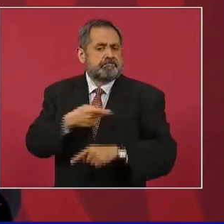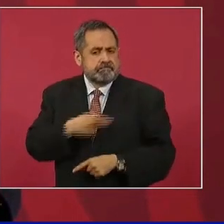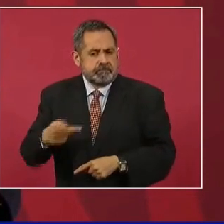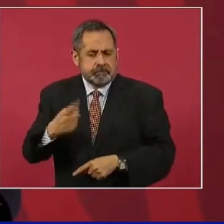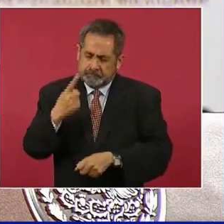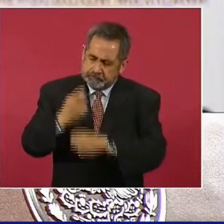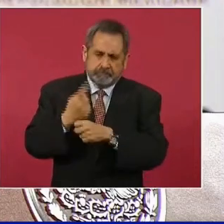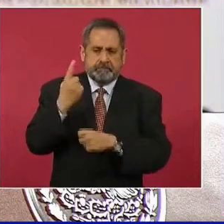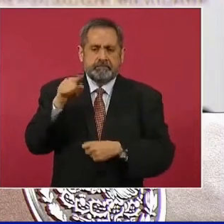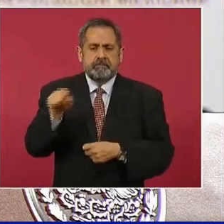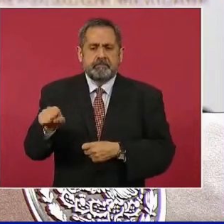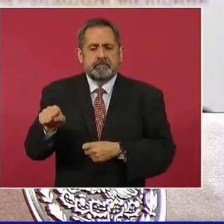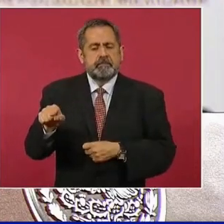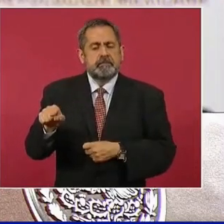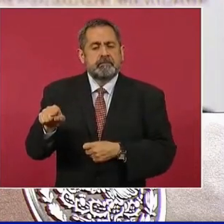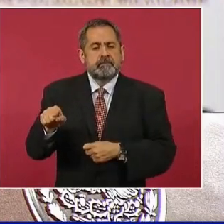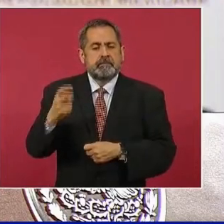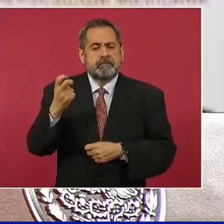eso